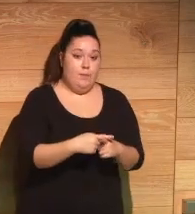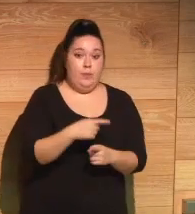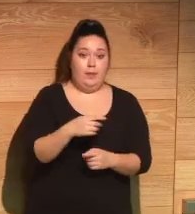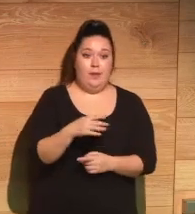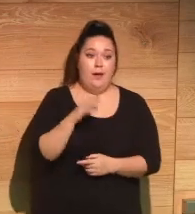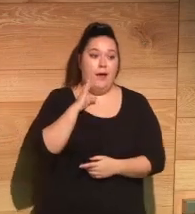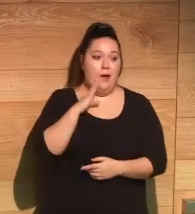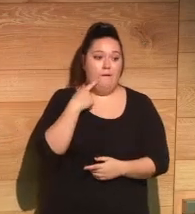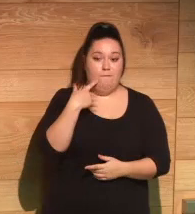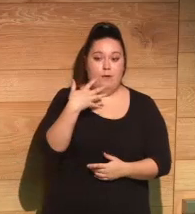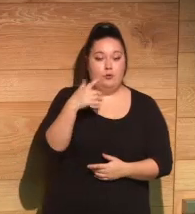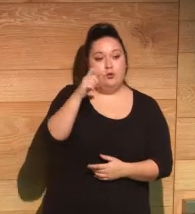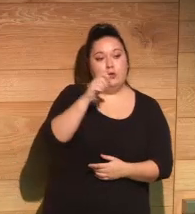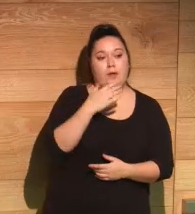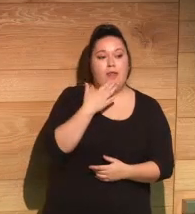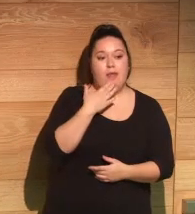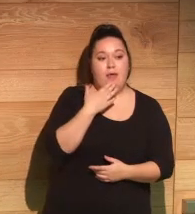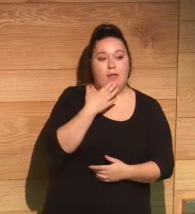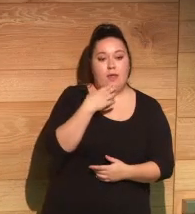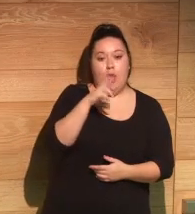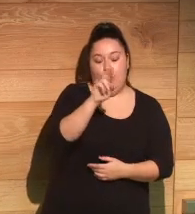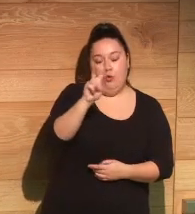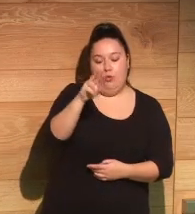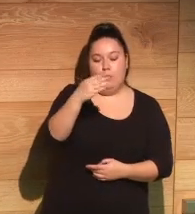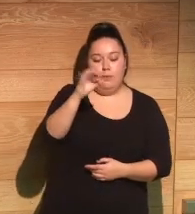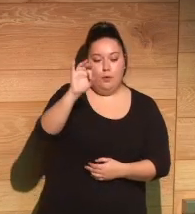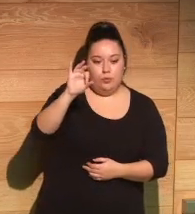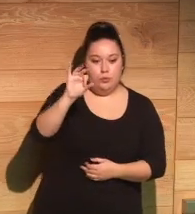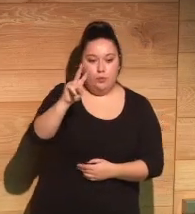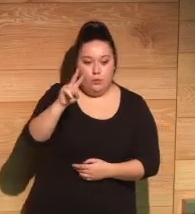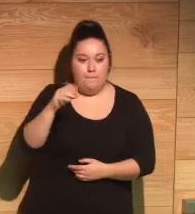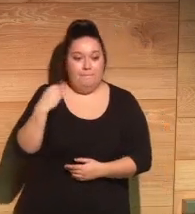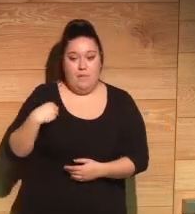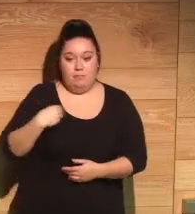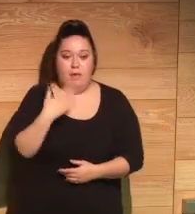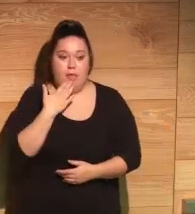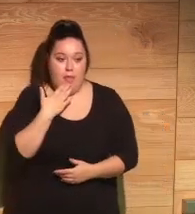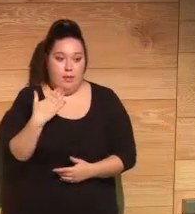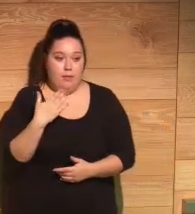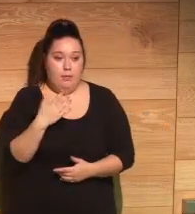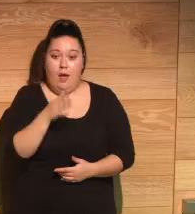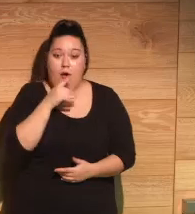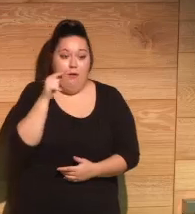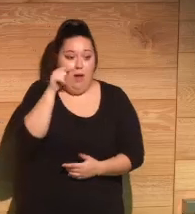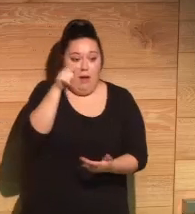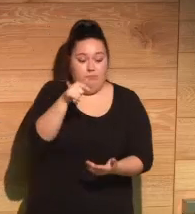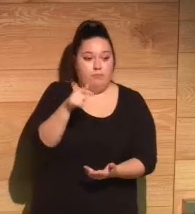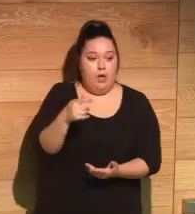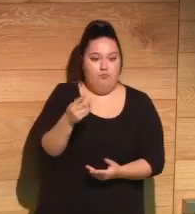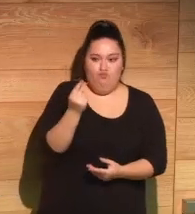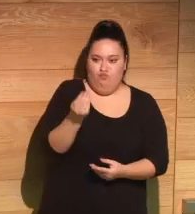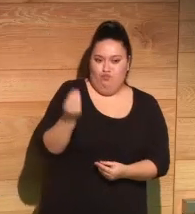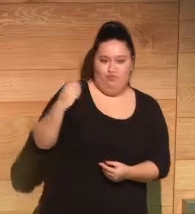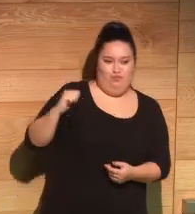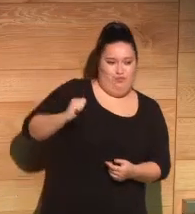Rubius tiene 30 años ahora mismo, ¿no? Y ha hecho toda la fase de... y son los nuevos millonarios. O sea, son realmente gente que está cobrando unas